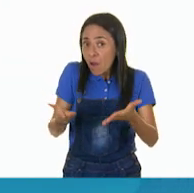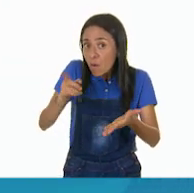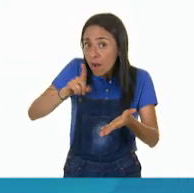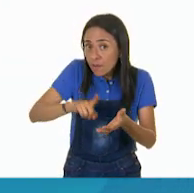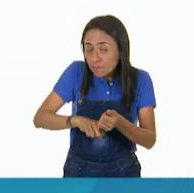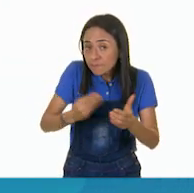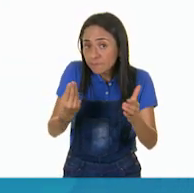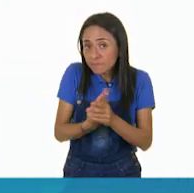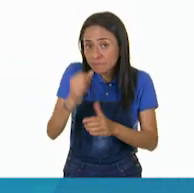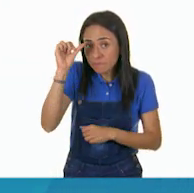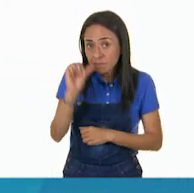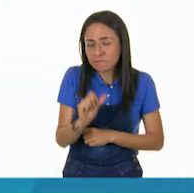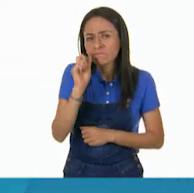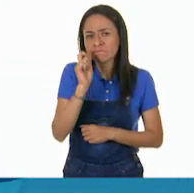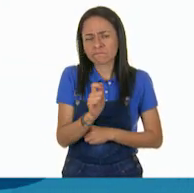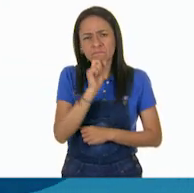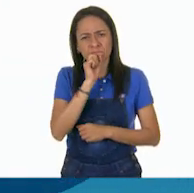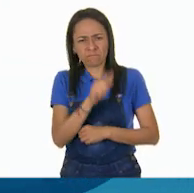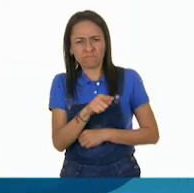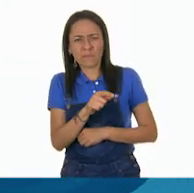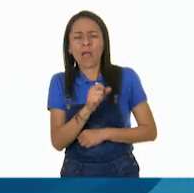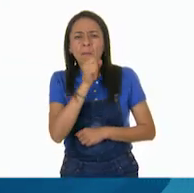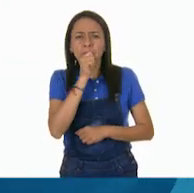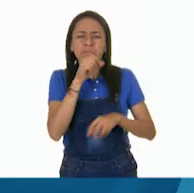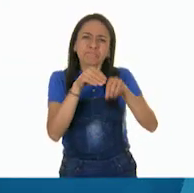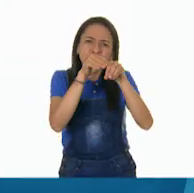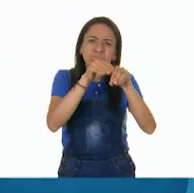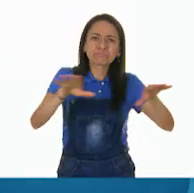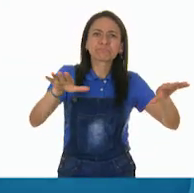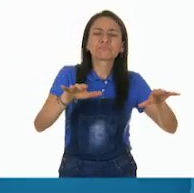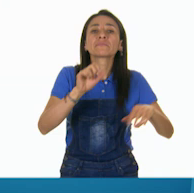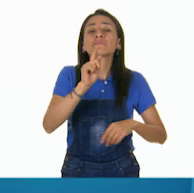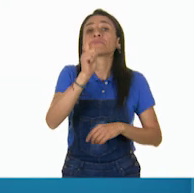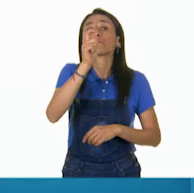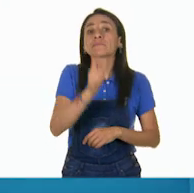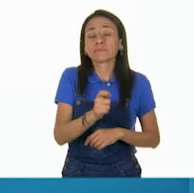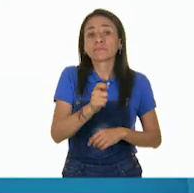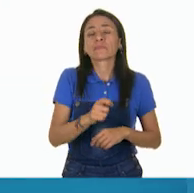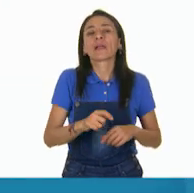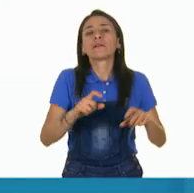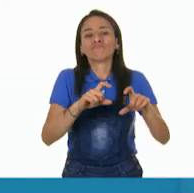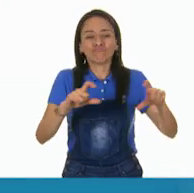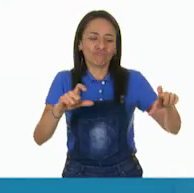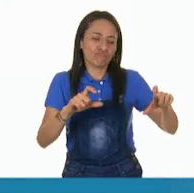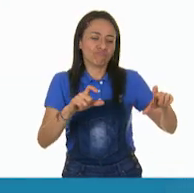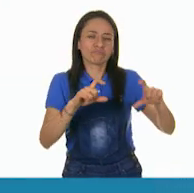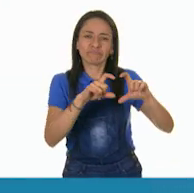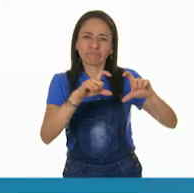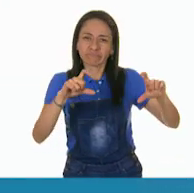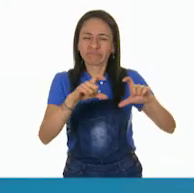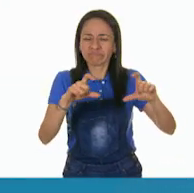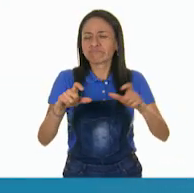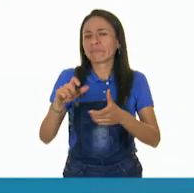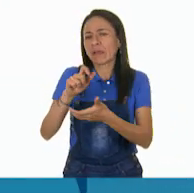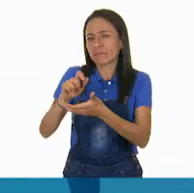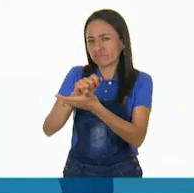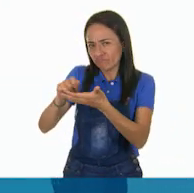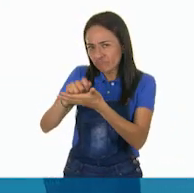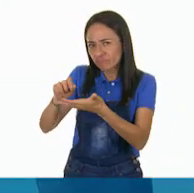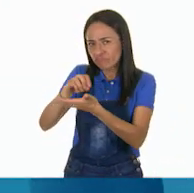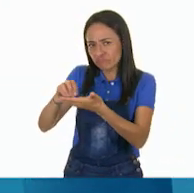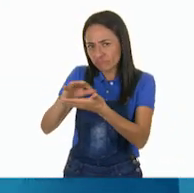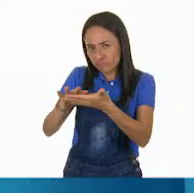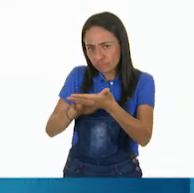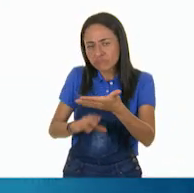y las diferencias entre la publicidad escrita y la información contenida en etiquetas y envases comerciales